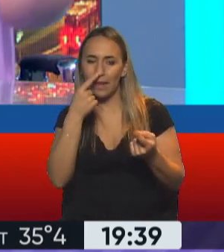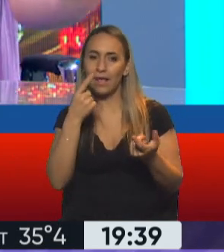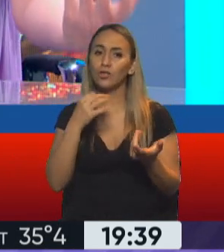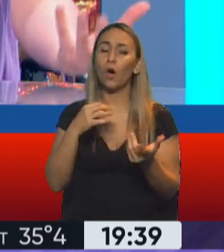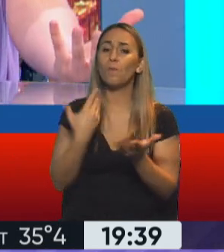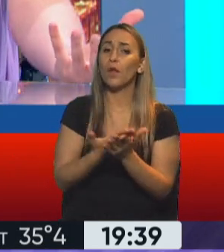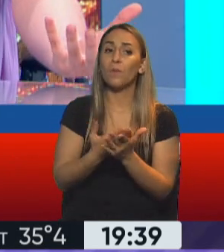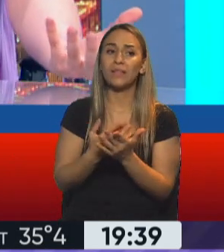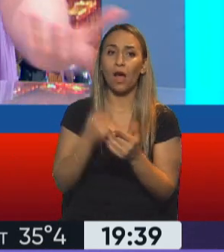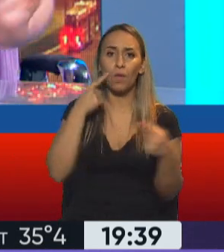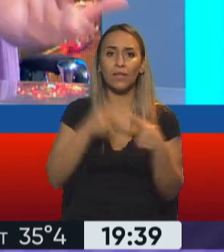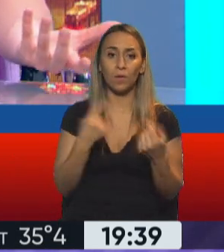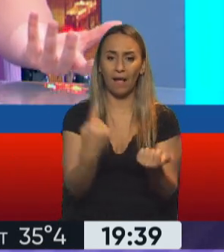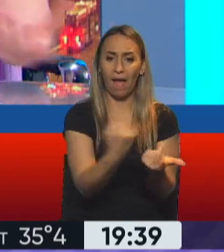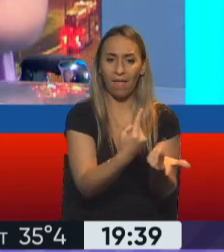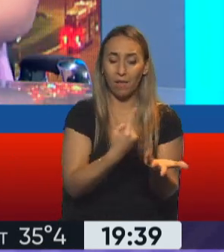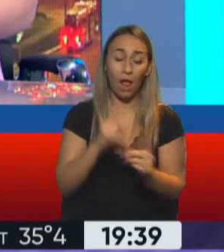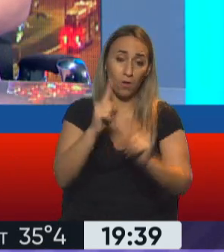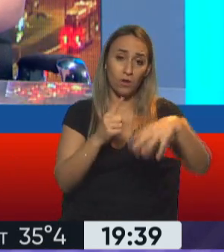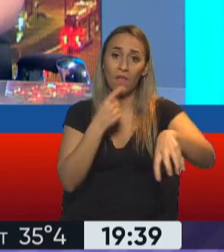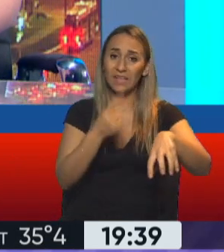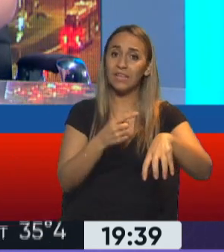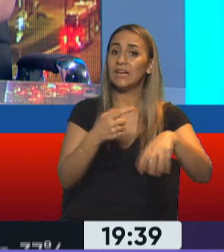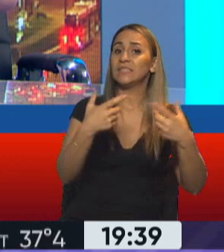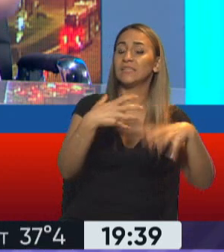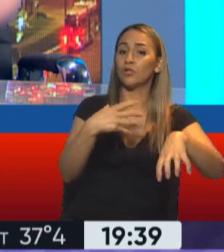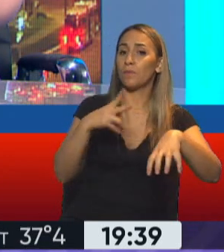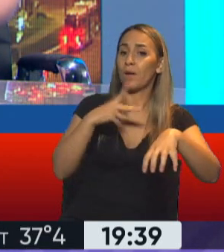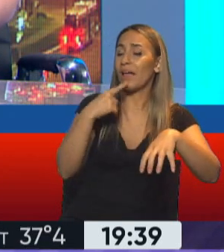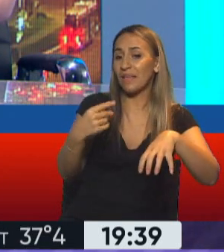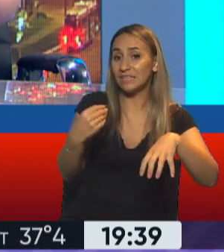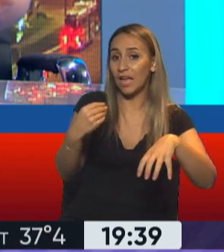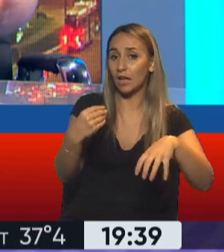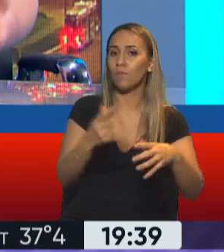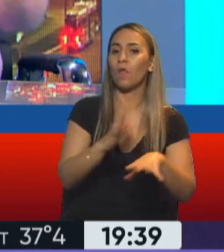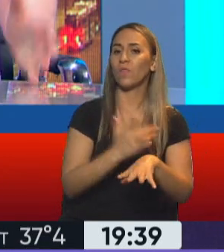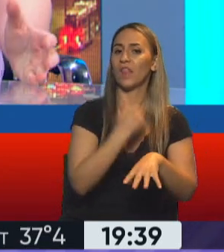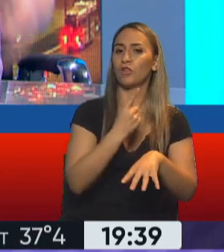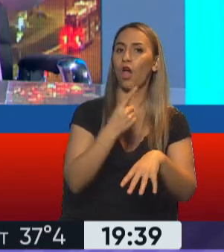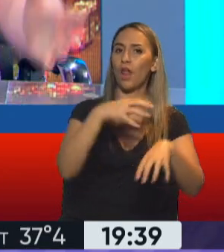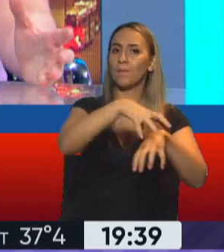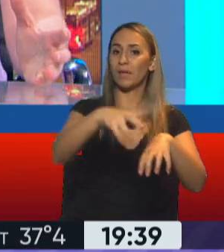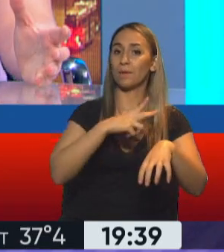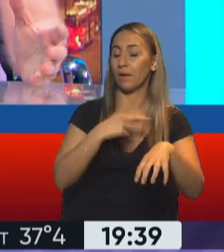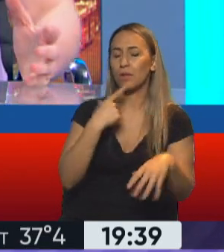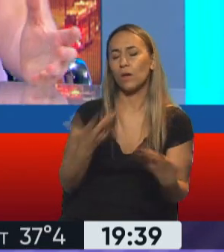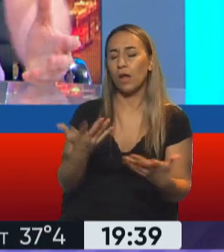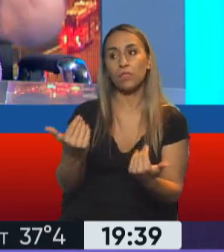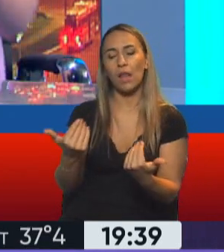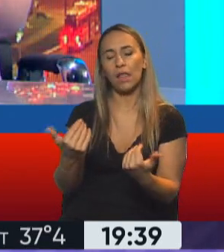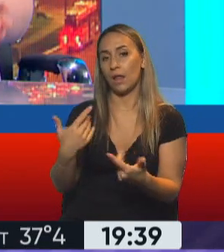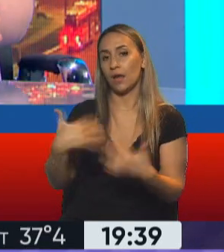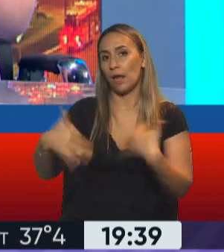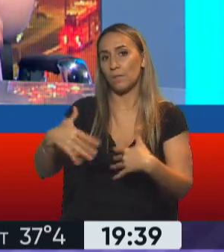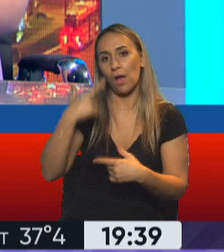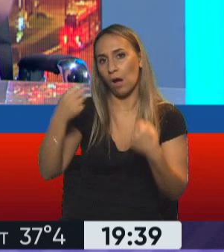porque tenés organizaciones sociales que te dicen directamente no pagues, el sector privado que te dice, sí, por ahí los CEOs empresariales van más por el lado de, bueno, agarrar un acuerdo rápido,